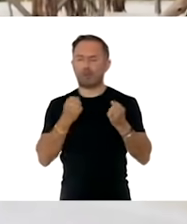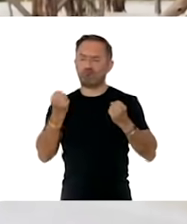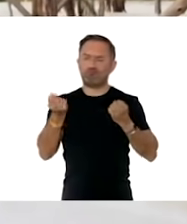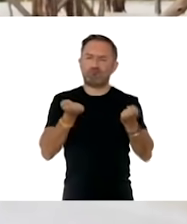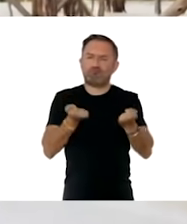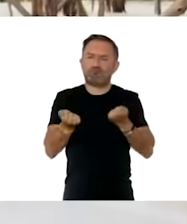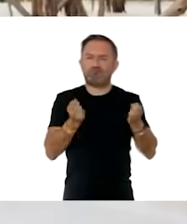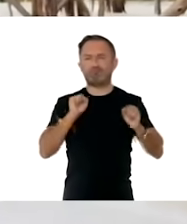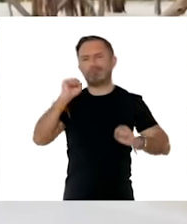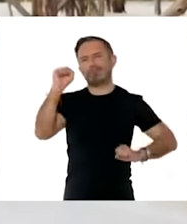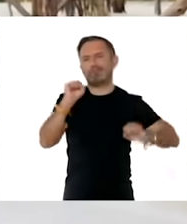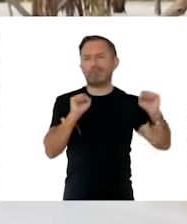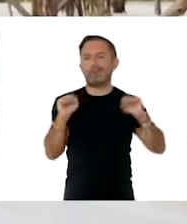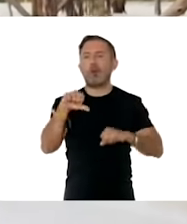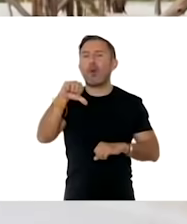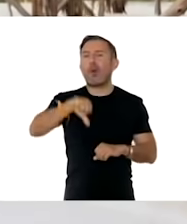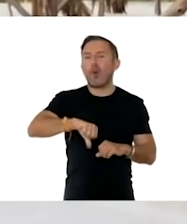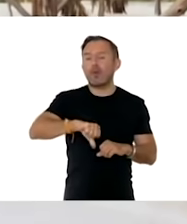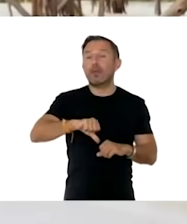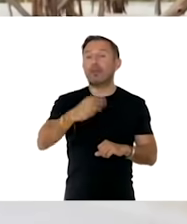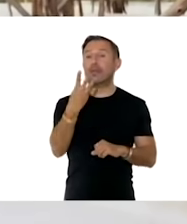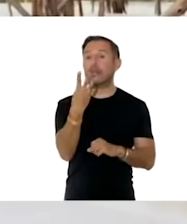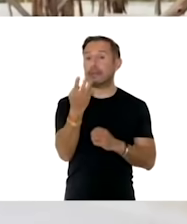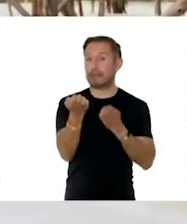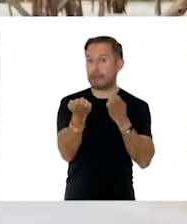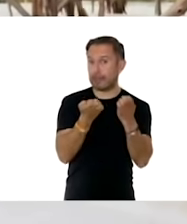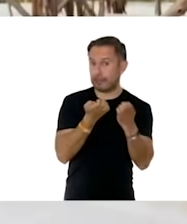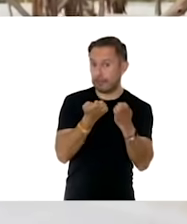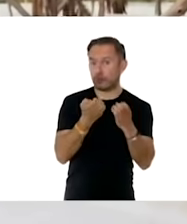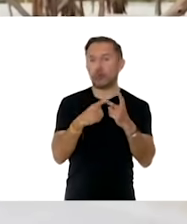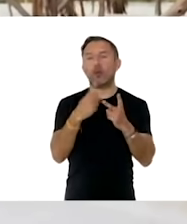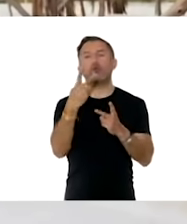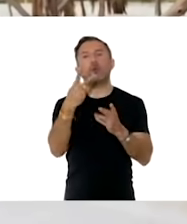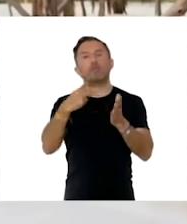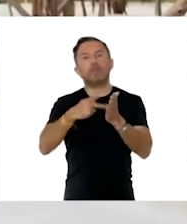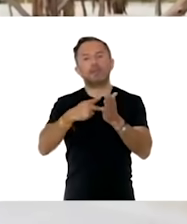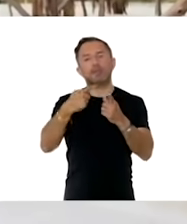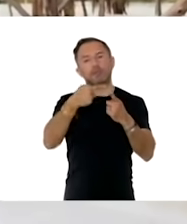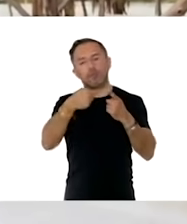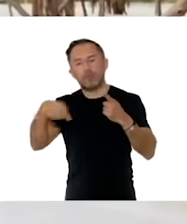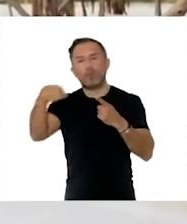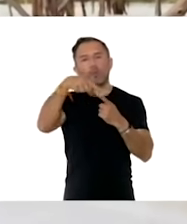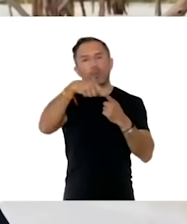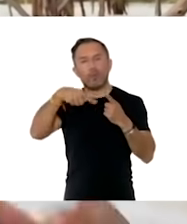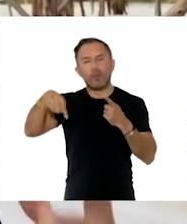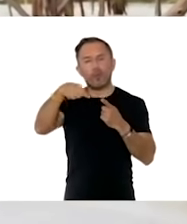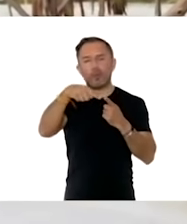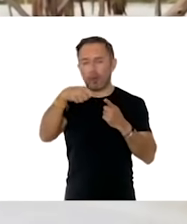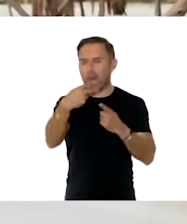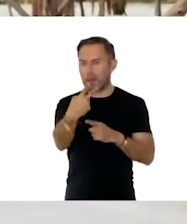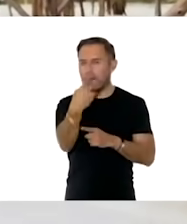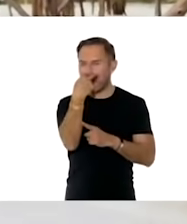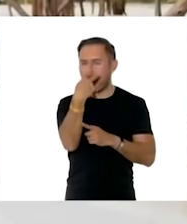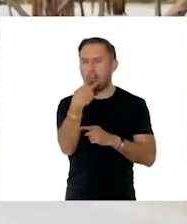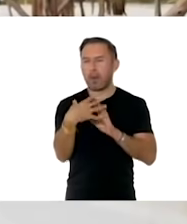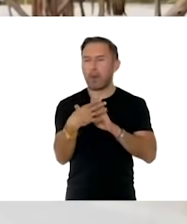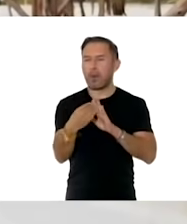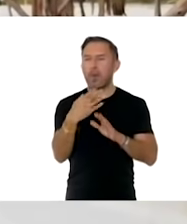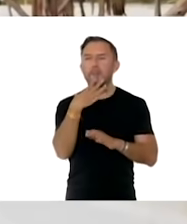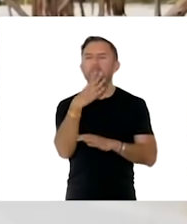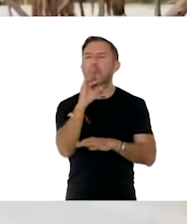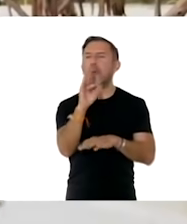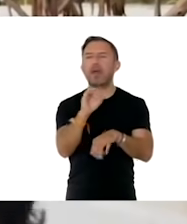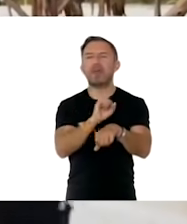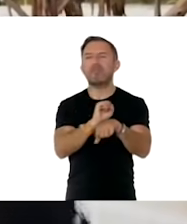rutina de 3 ejercicios, 2 ciclos. Acompáñenme, es muy sencilla y les va a ayudar a oxigenarse y seguir